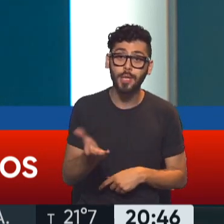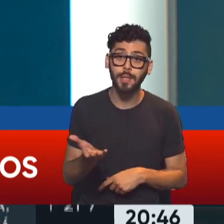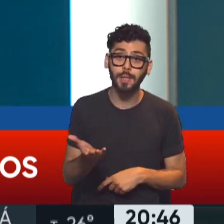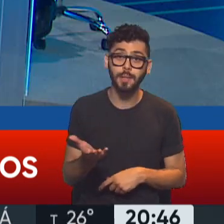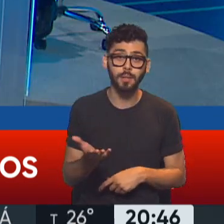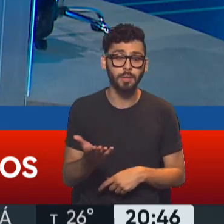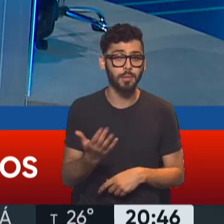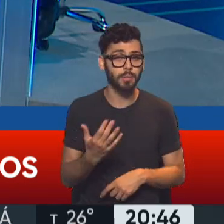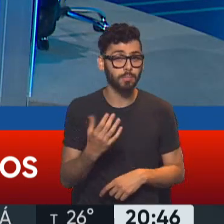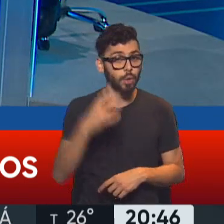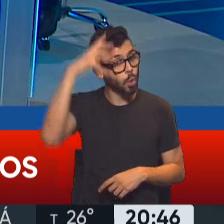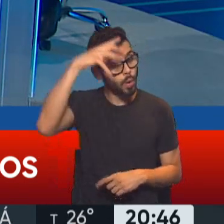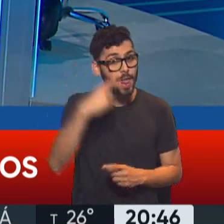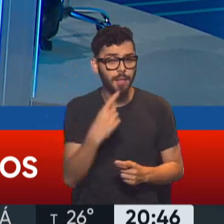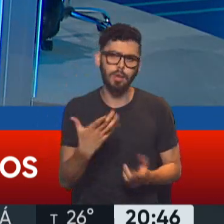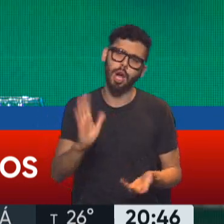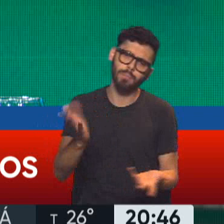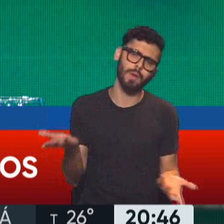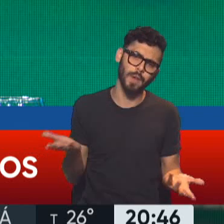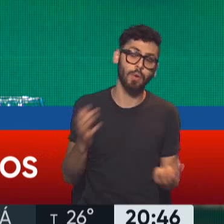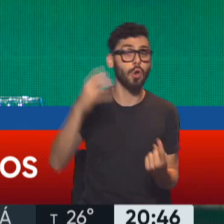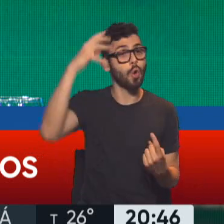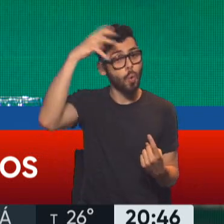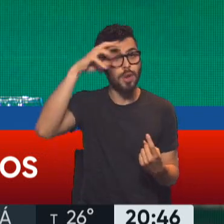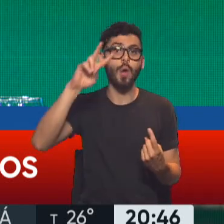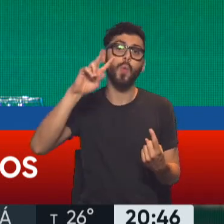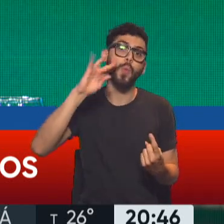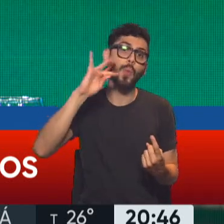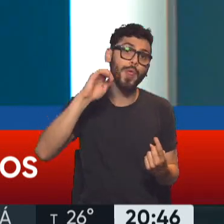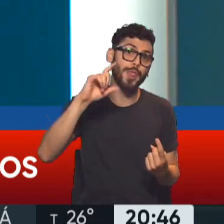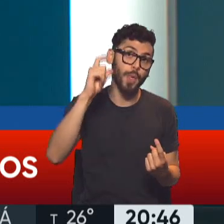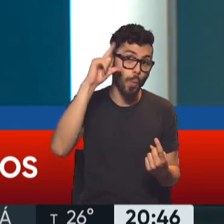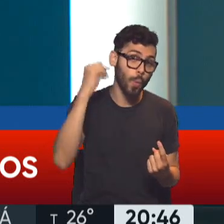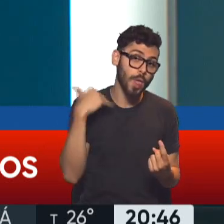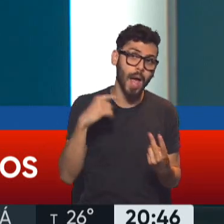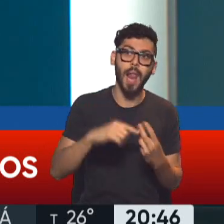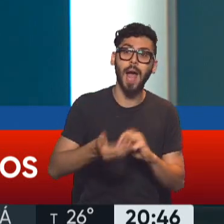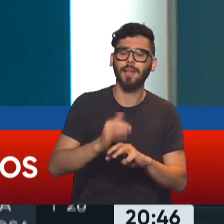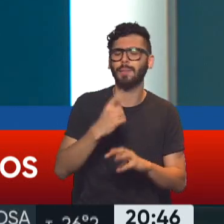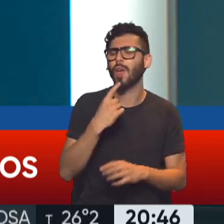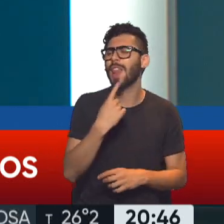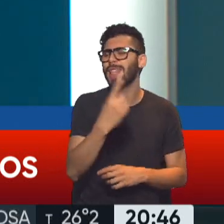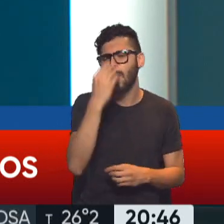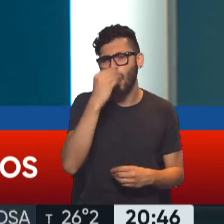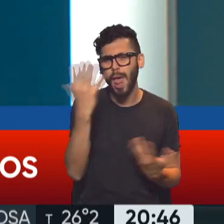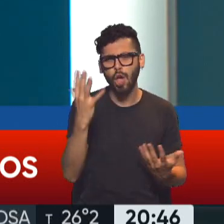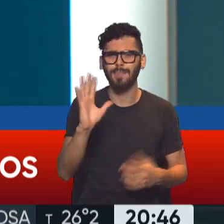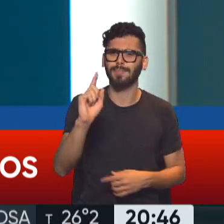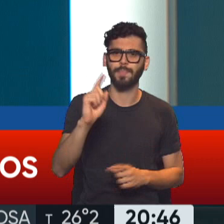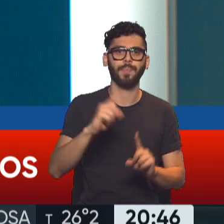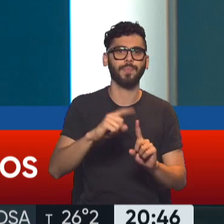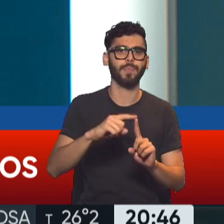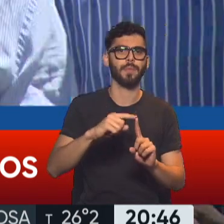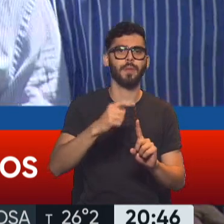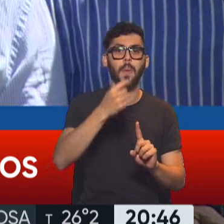el argumento de Patricia Bullrich, favor. Mauricio Macri, Vidal, Larreta. Dicen cualquier cosa. Primero, Macri tiene una protección